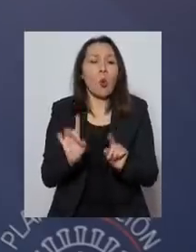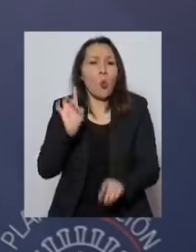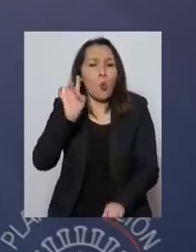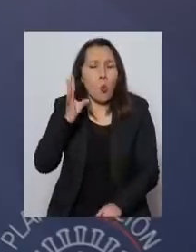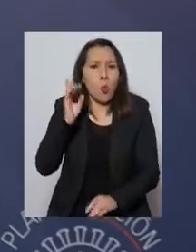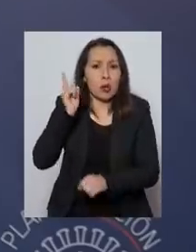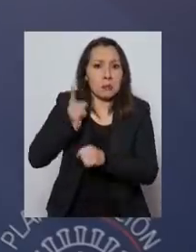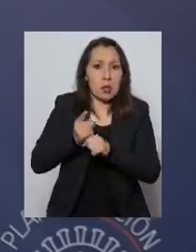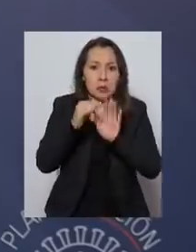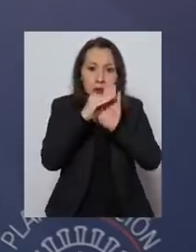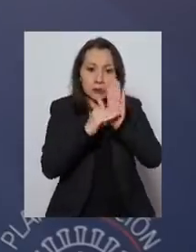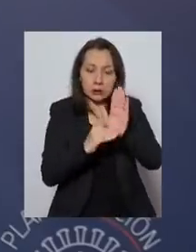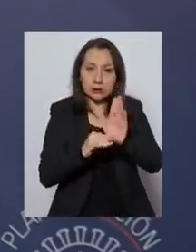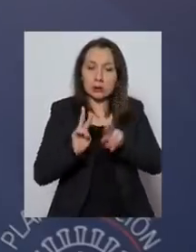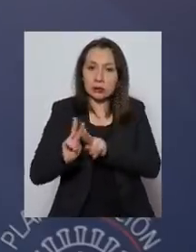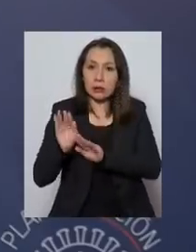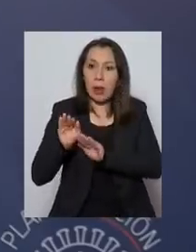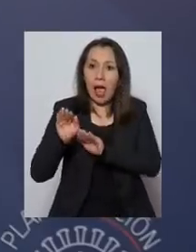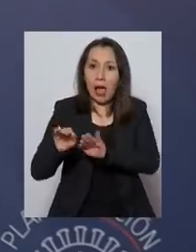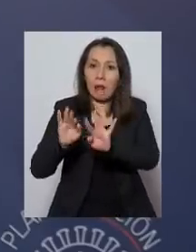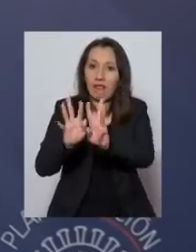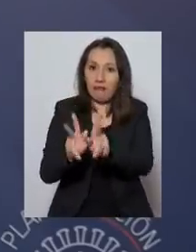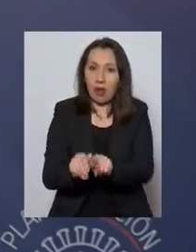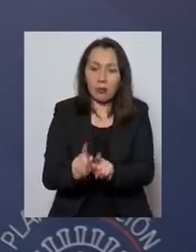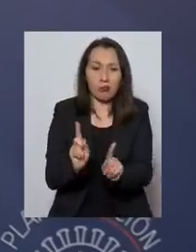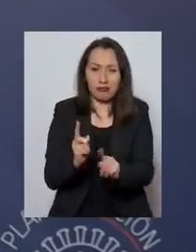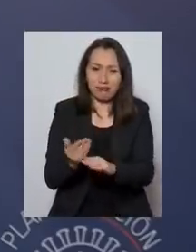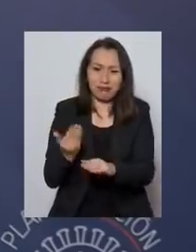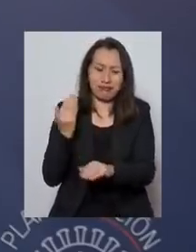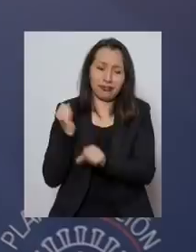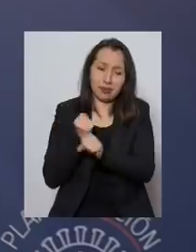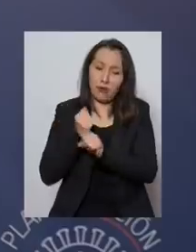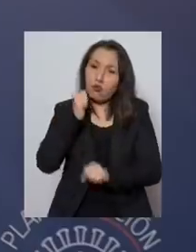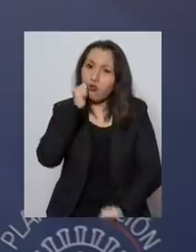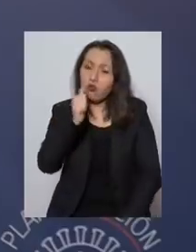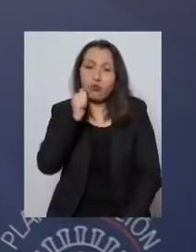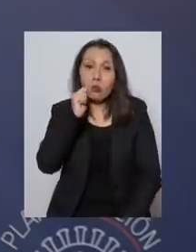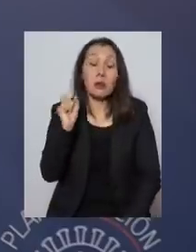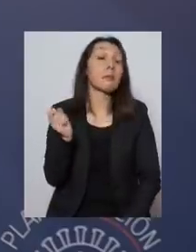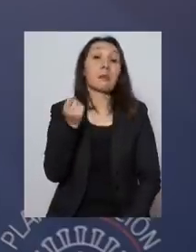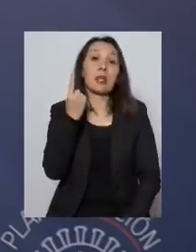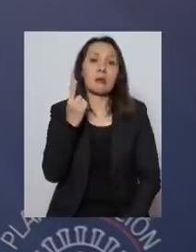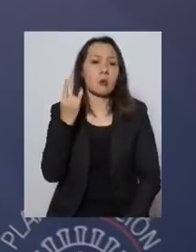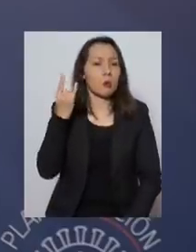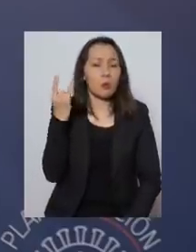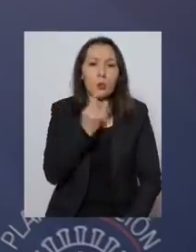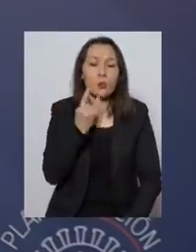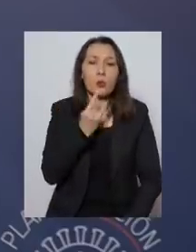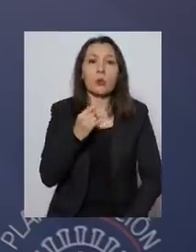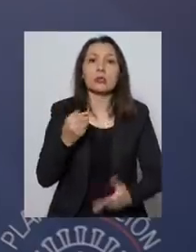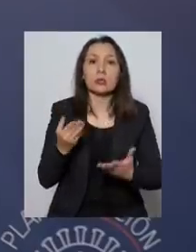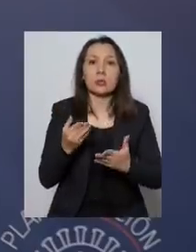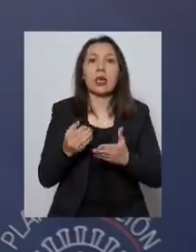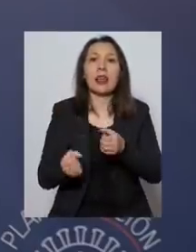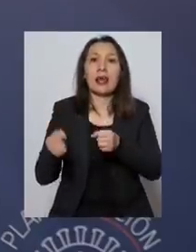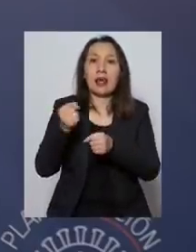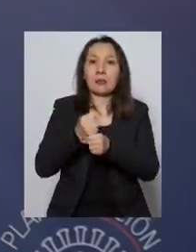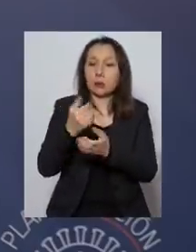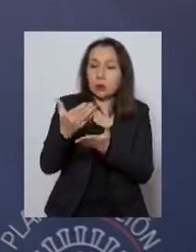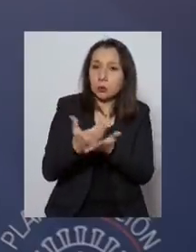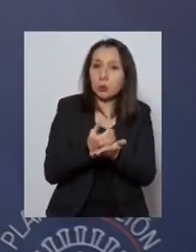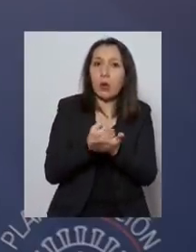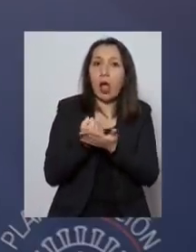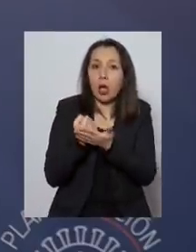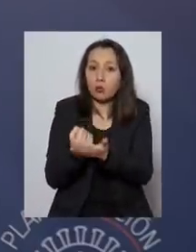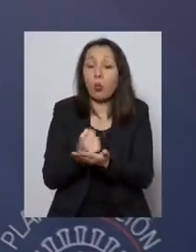la única medida que estamos haciendo para apoyar a las familias, estamos trabajando todos los días. Primero, en esta urgencia que era suplir ingresos.